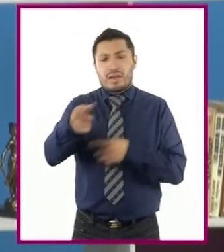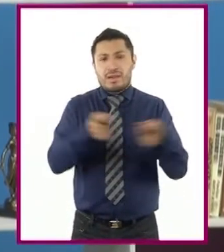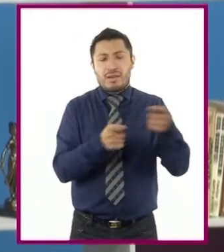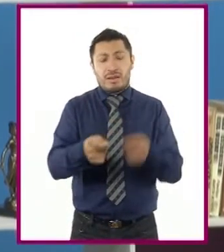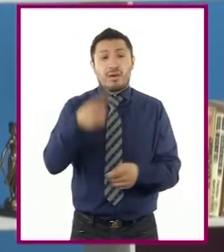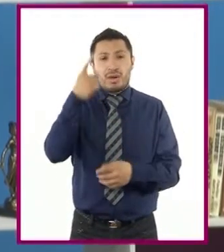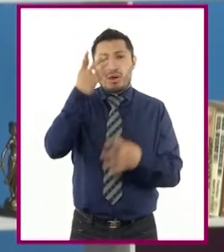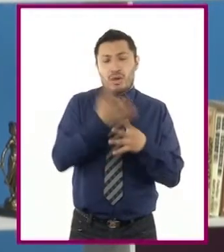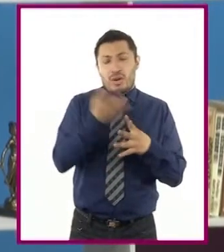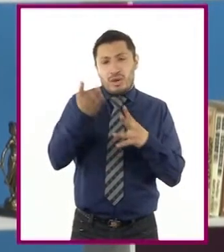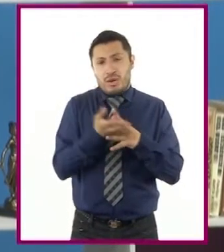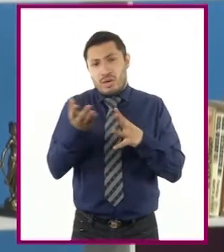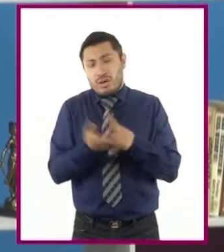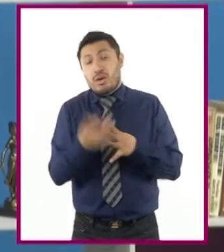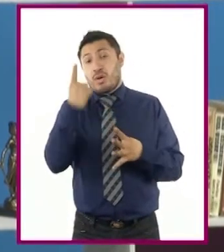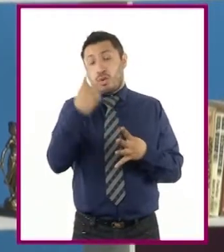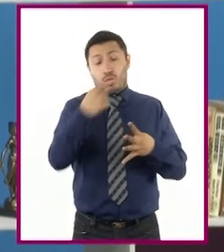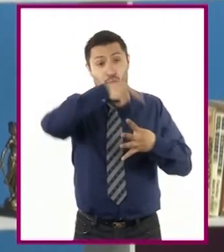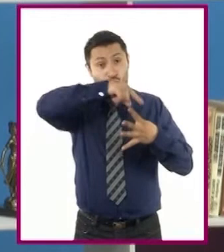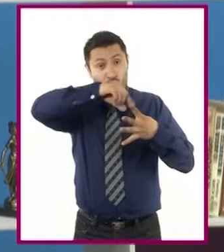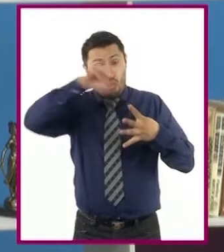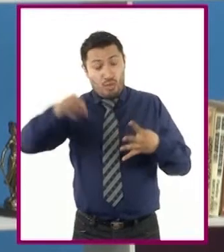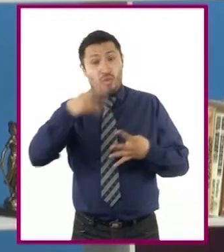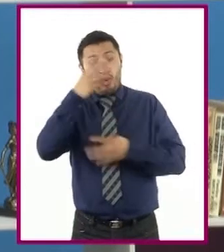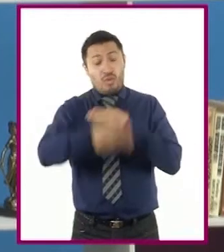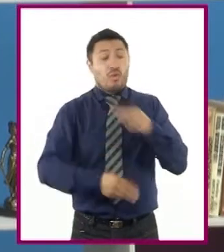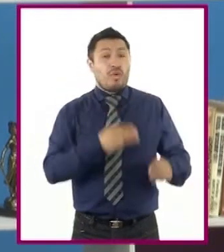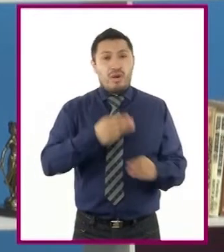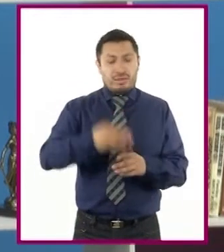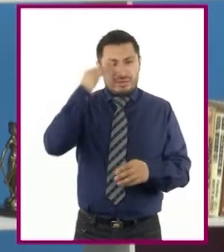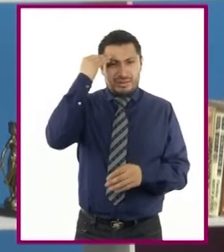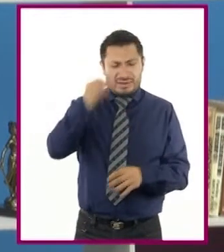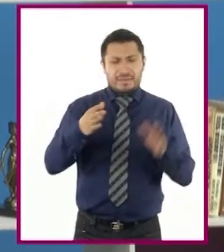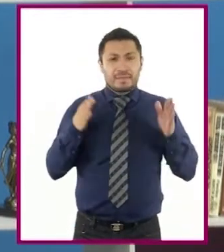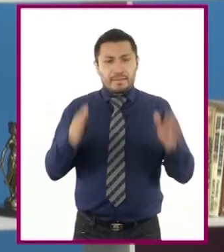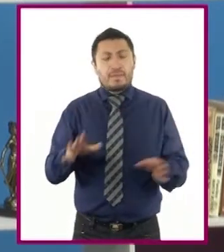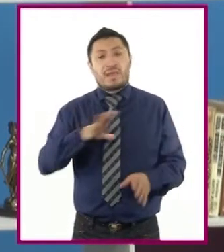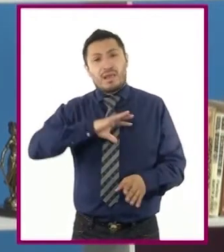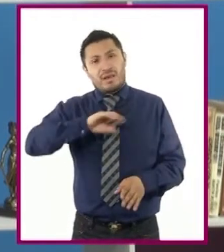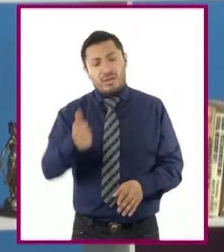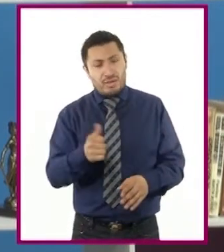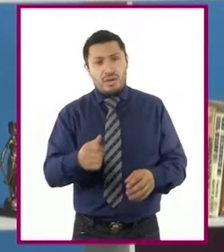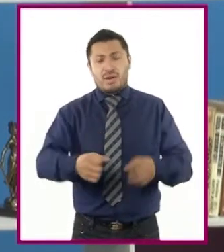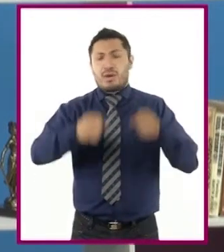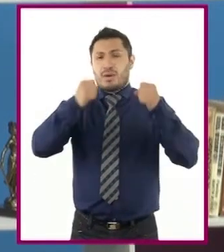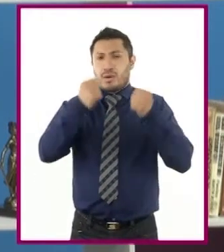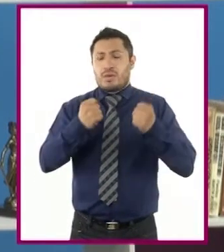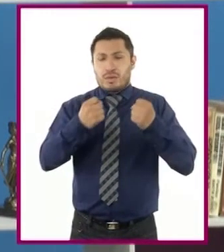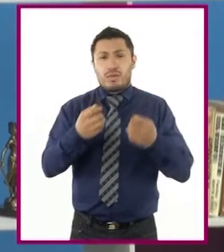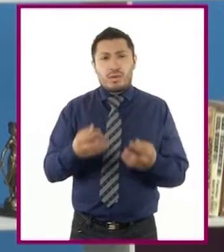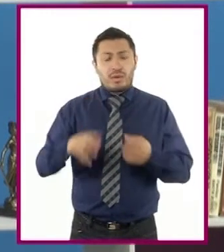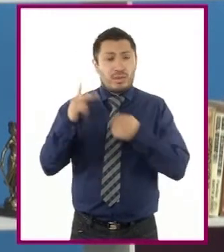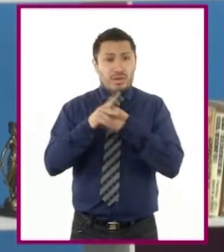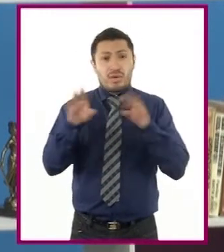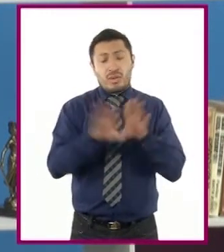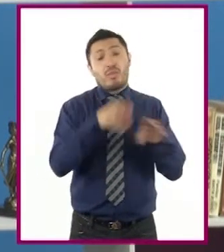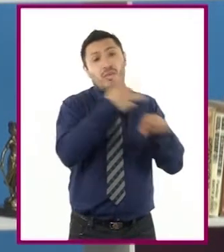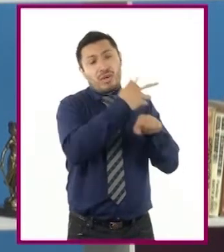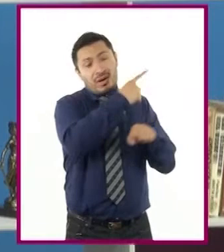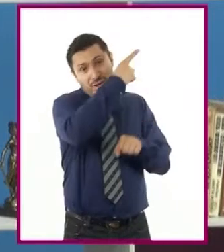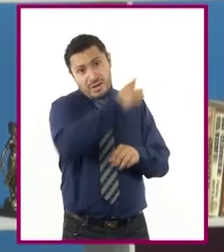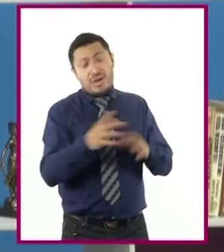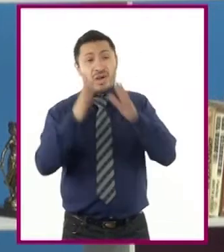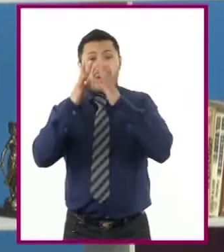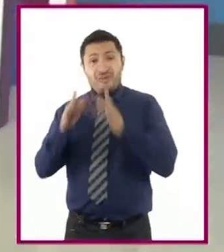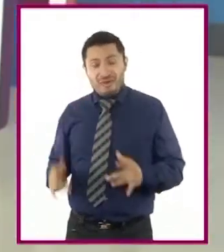una cuarta parte del planeta. Durante este periodo se consolidaron otras potencias imperialistas como Estados Unidos de América,